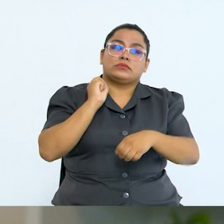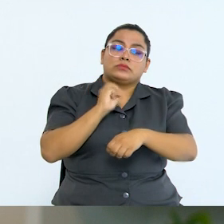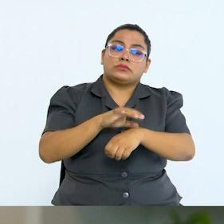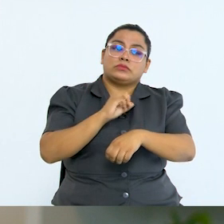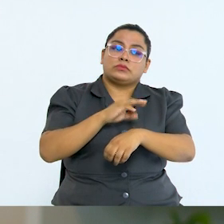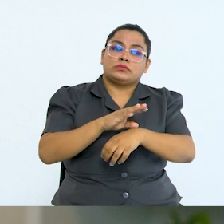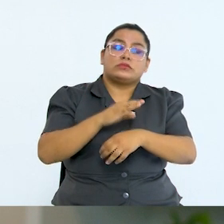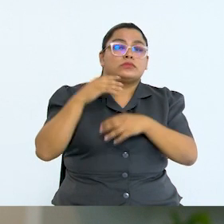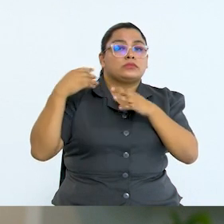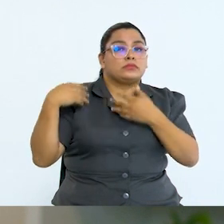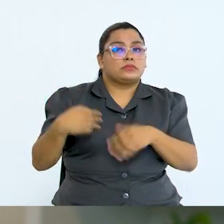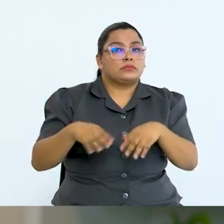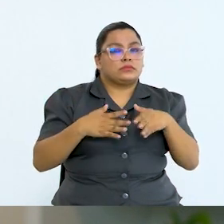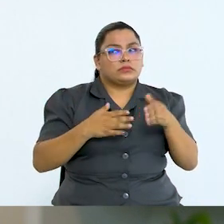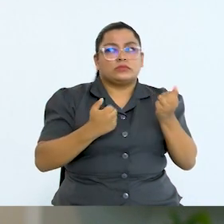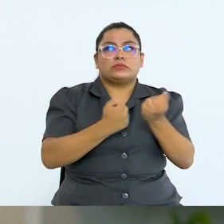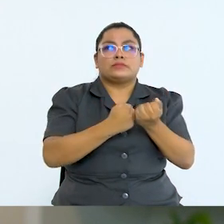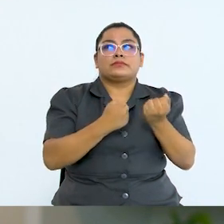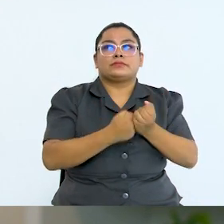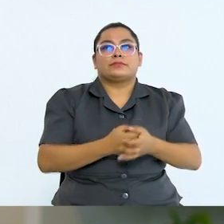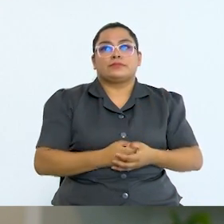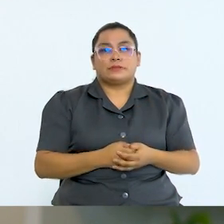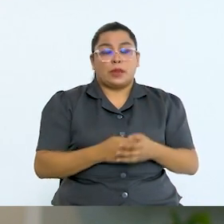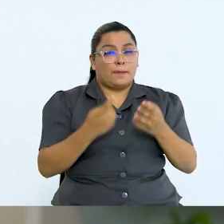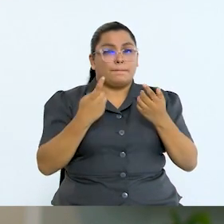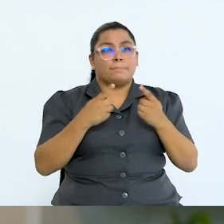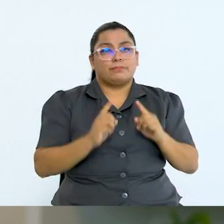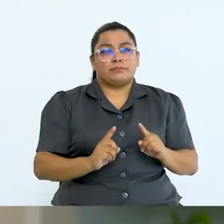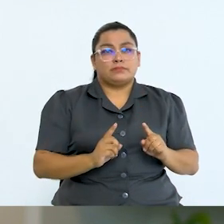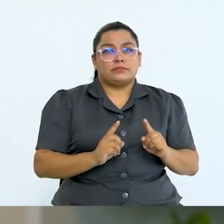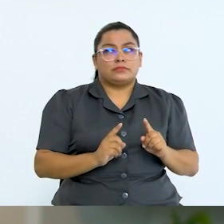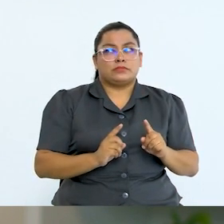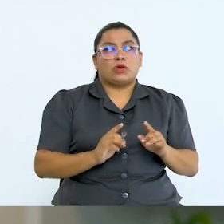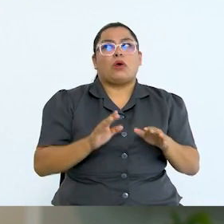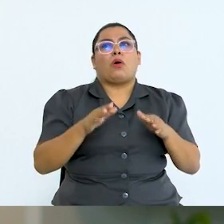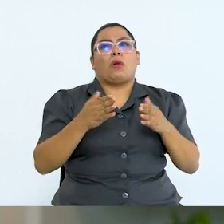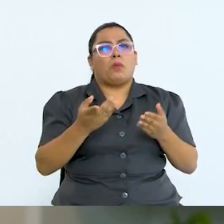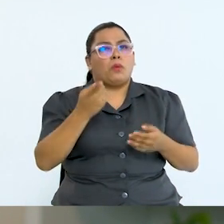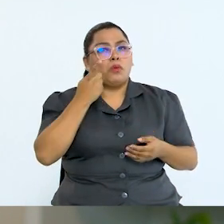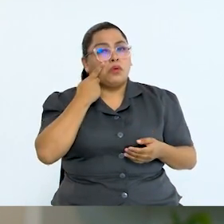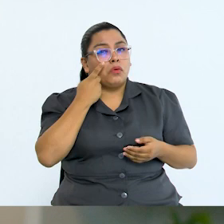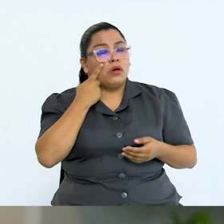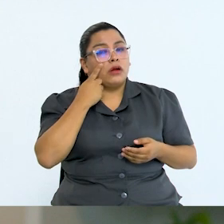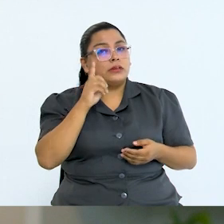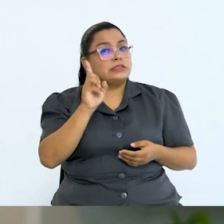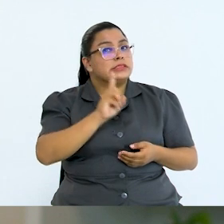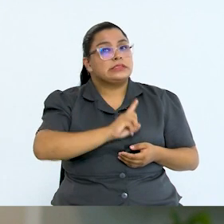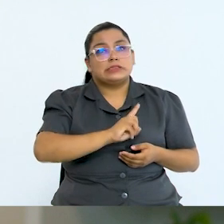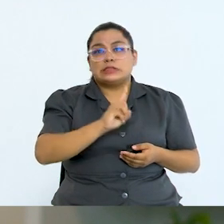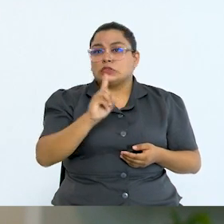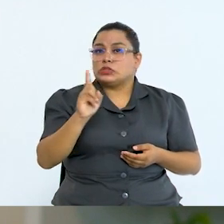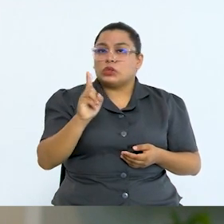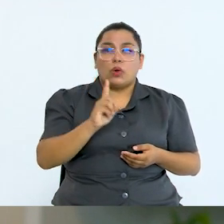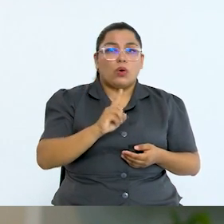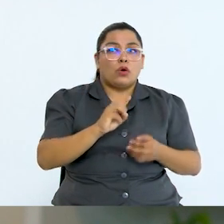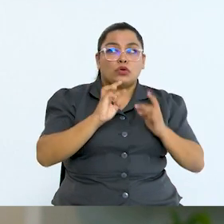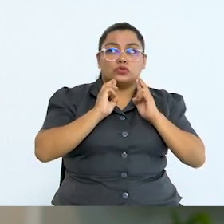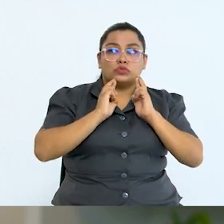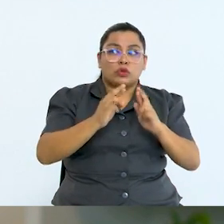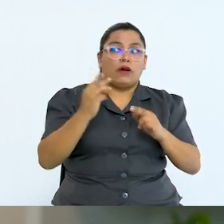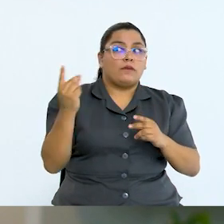actividad y ayudarle, pero con el cuidado de no proporcionar la